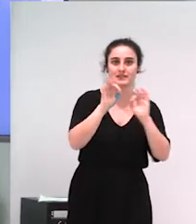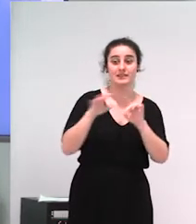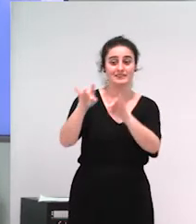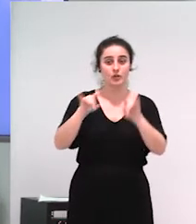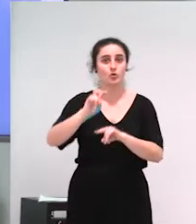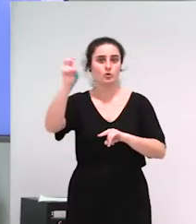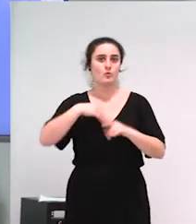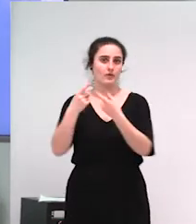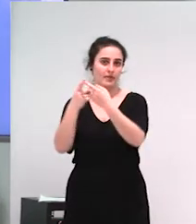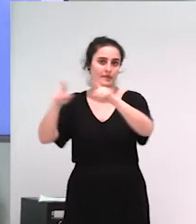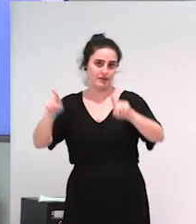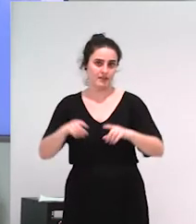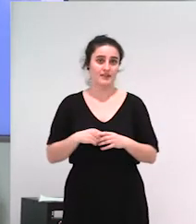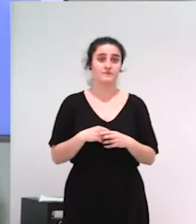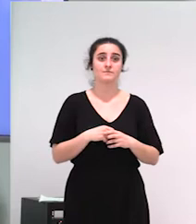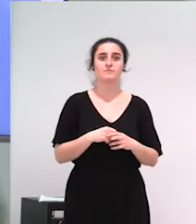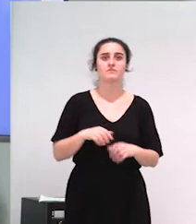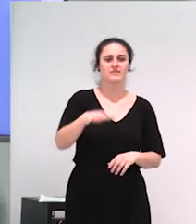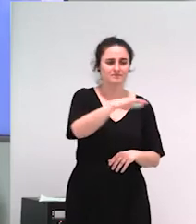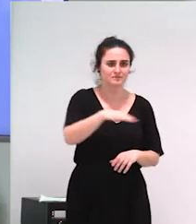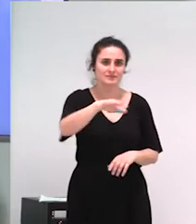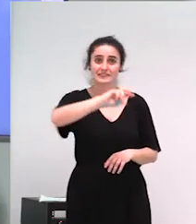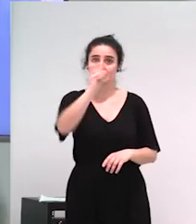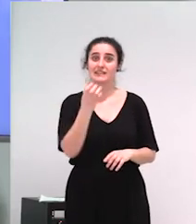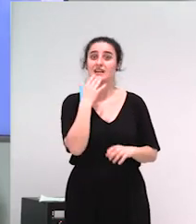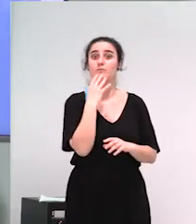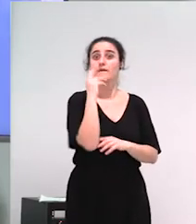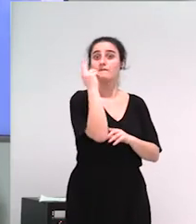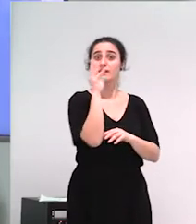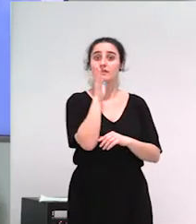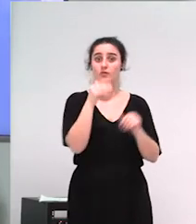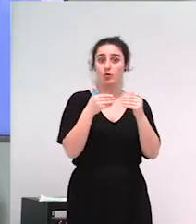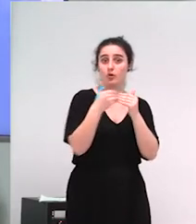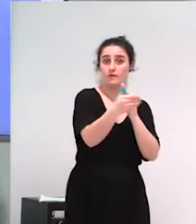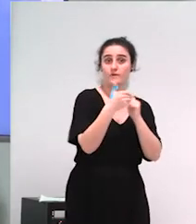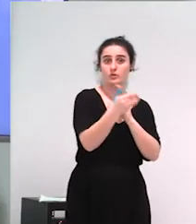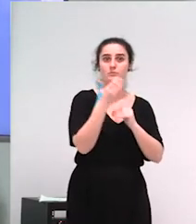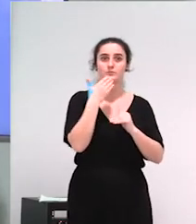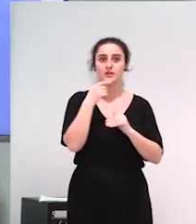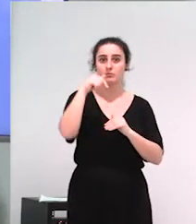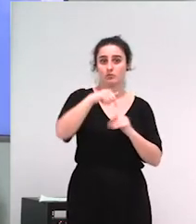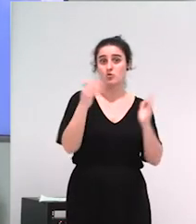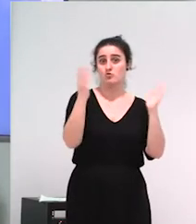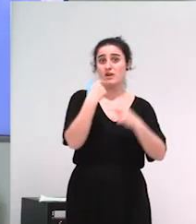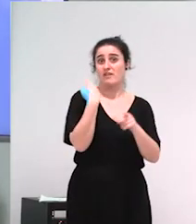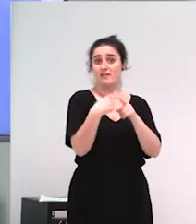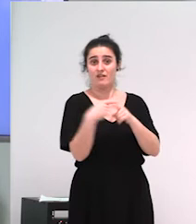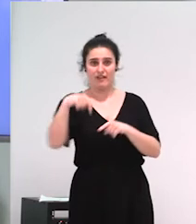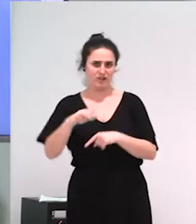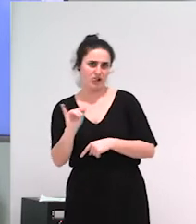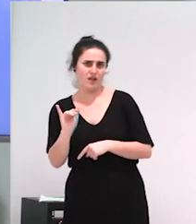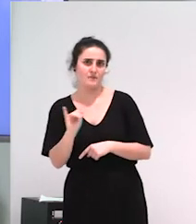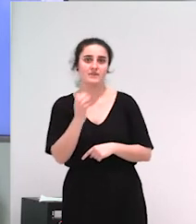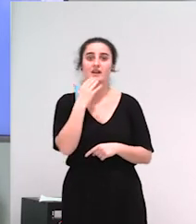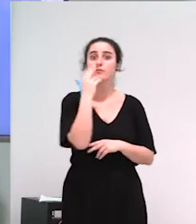por qué haberse dado. En muchos lugares Fridays for Future no tiene una estructura asamblearia, aquí sí. En muchos otros